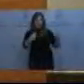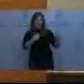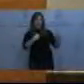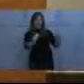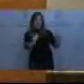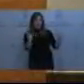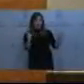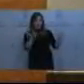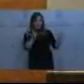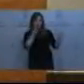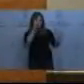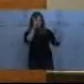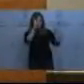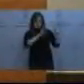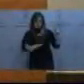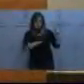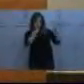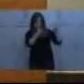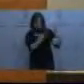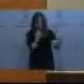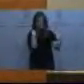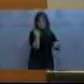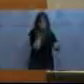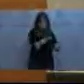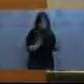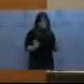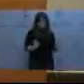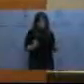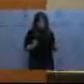momento usted a mí no me hace preguntas, de momento, ya me las hará.